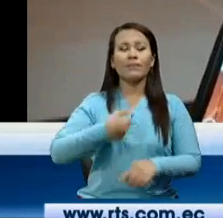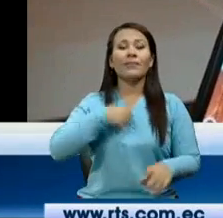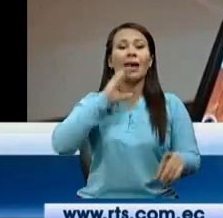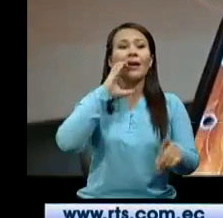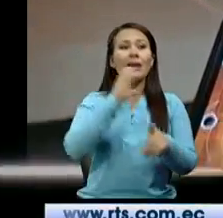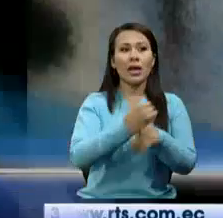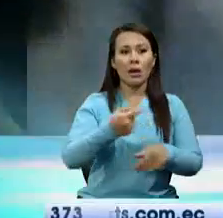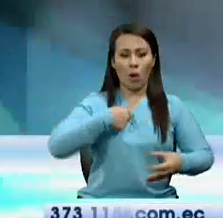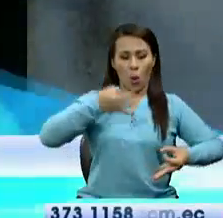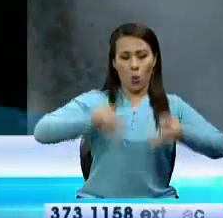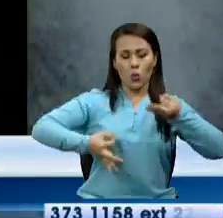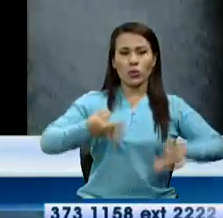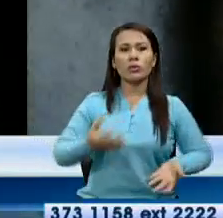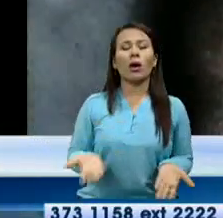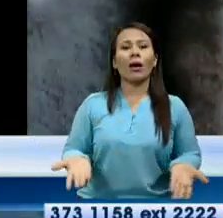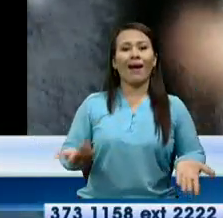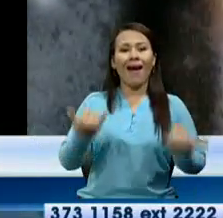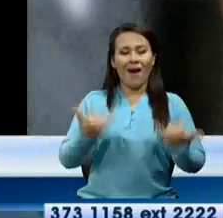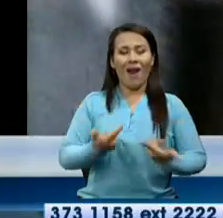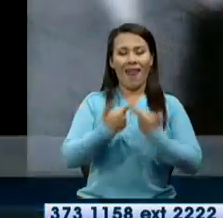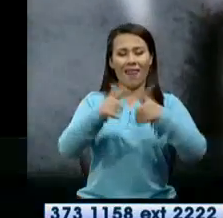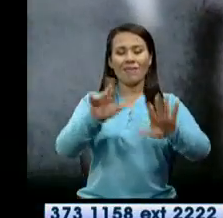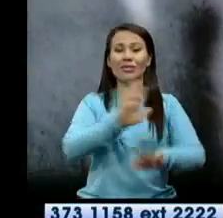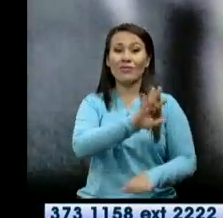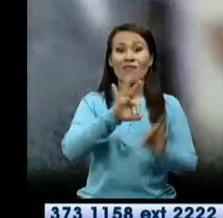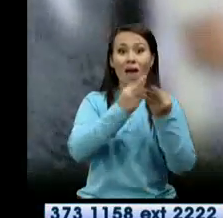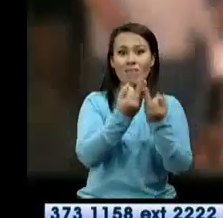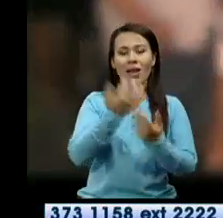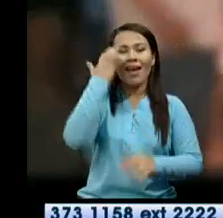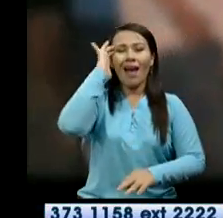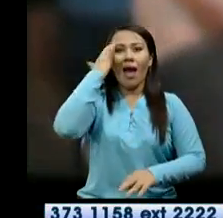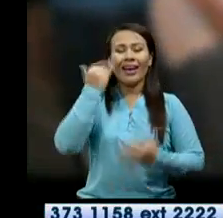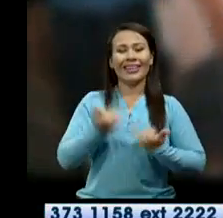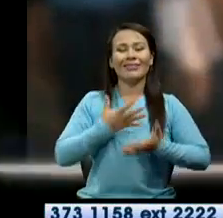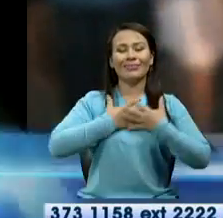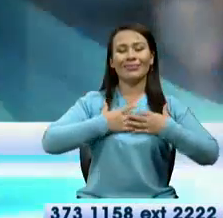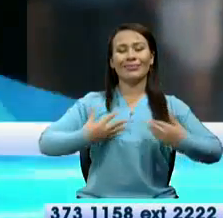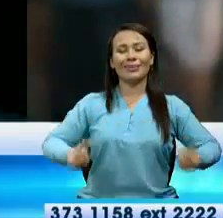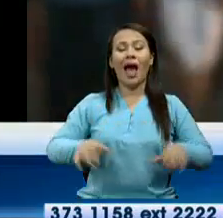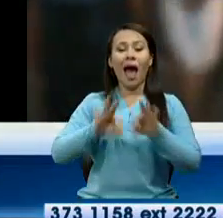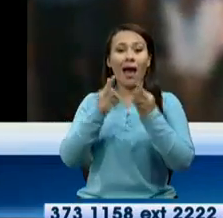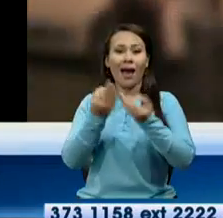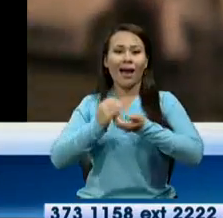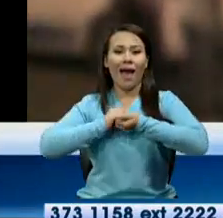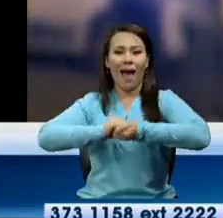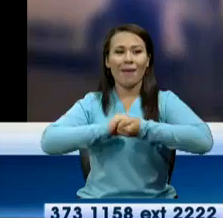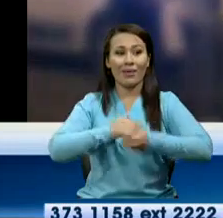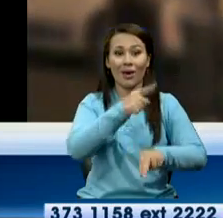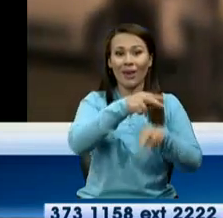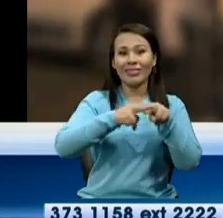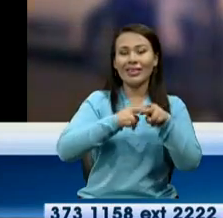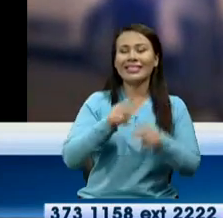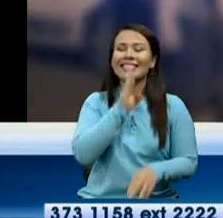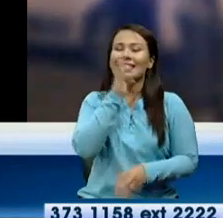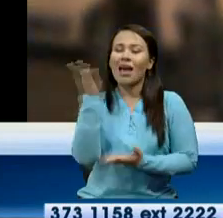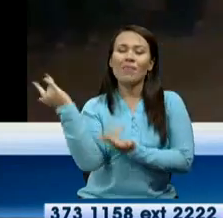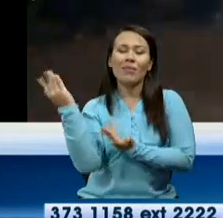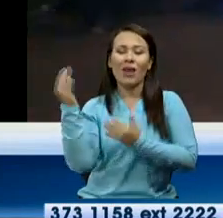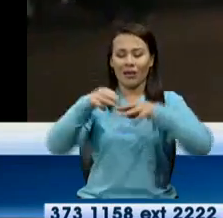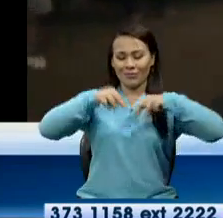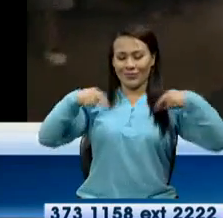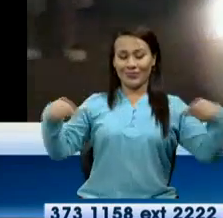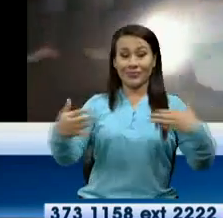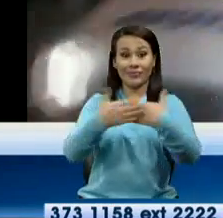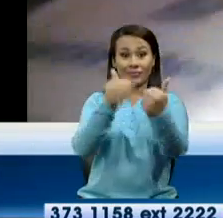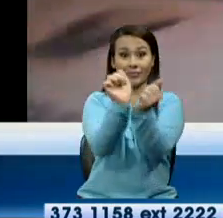que sea juzgado. La angustia terminó, aseguran sus familiares, quienes juntos a sus amigos del taxismo y su defensa lo esperaban fuera del centro